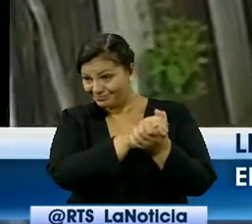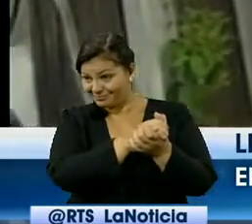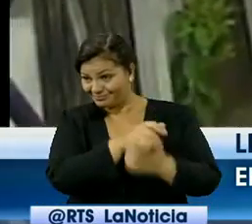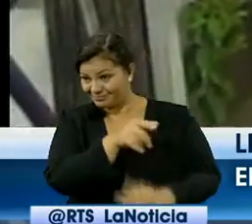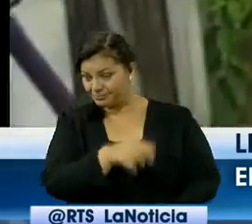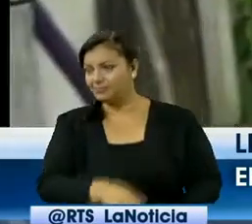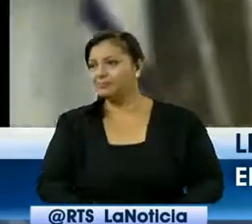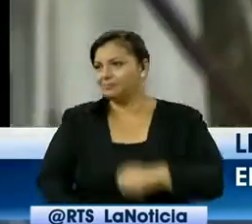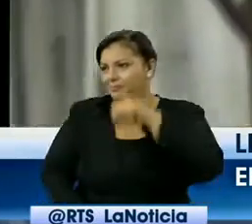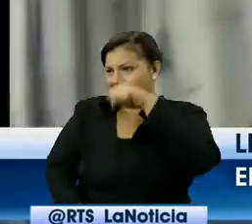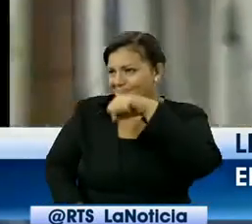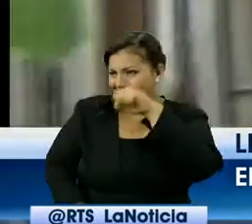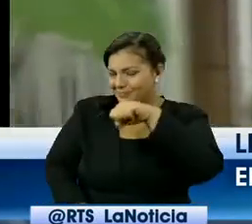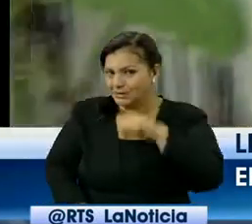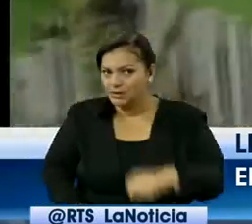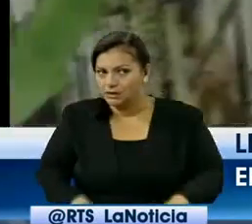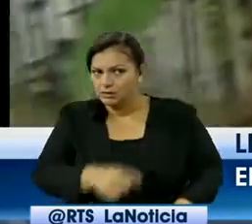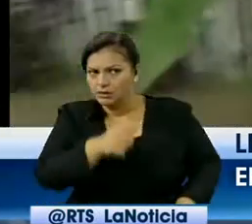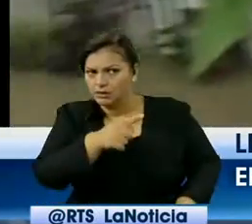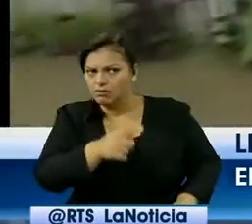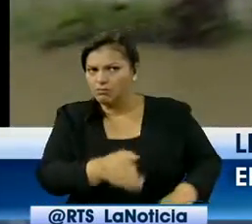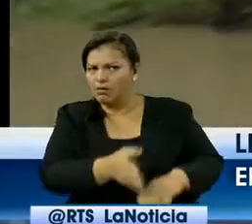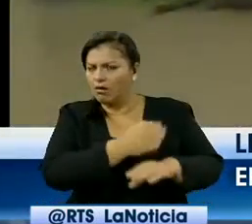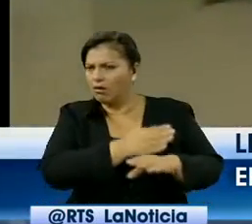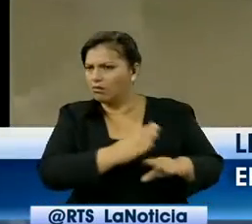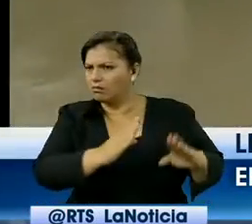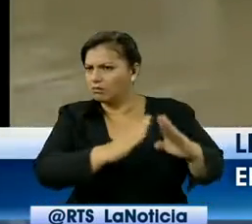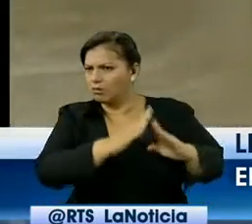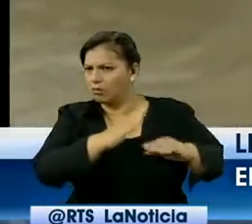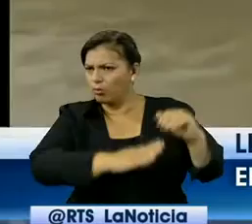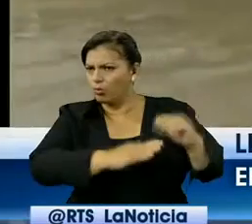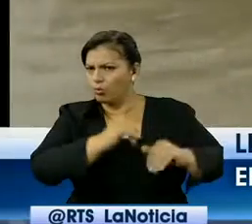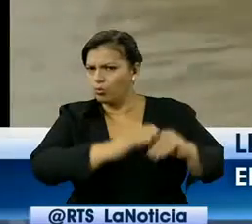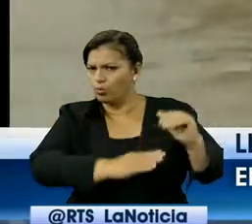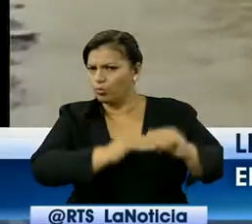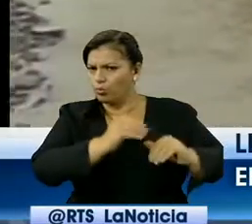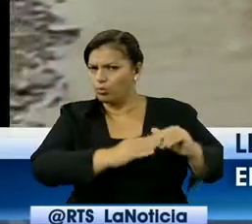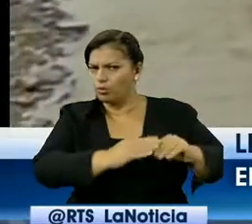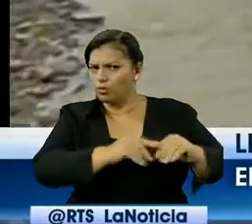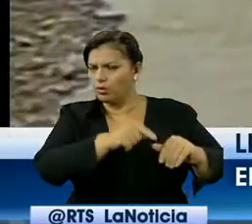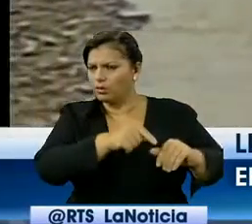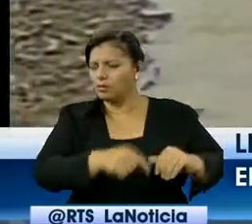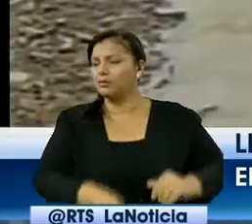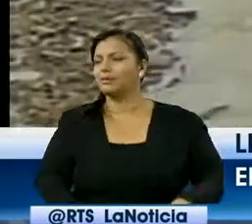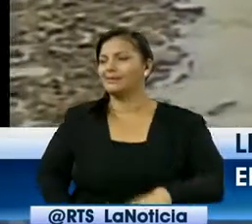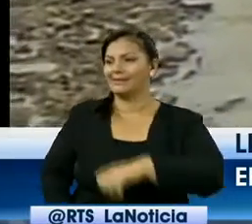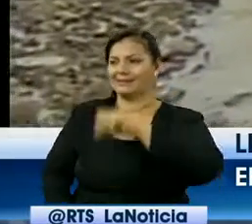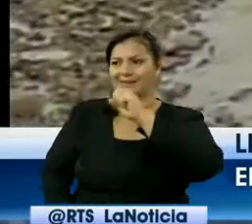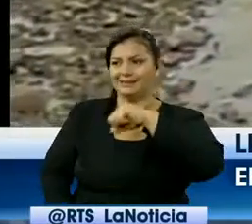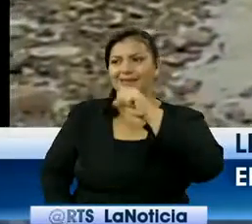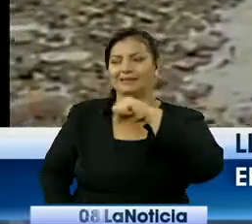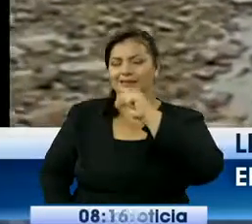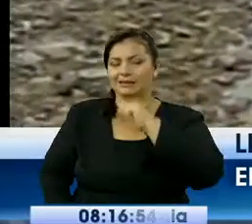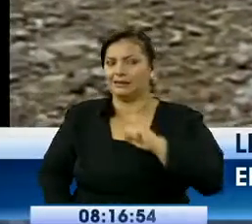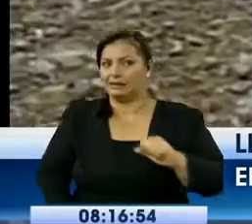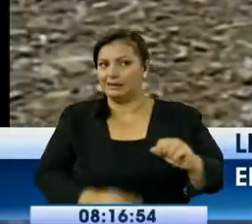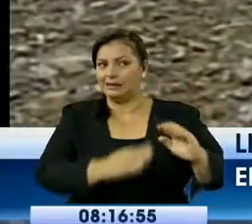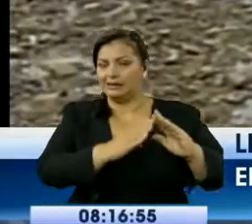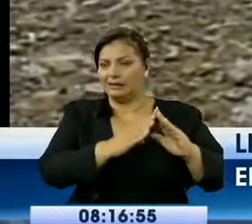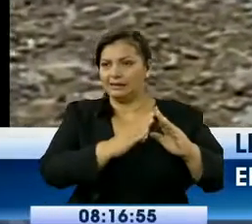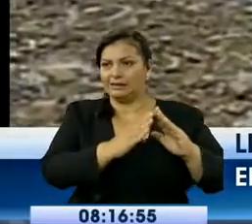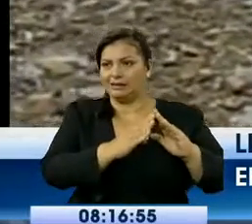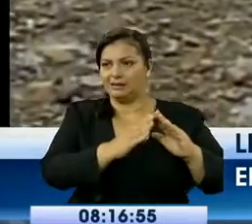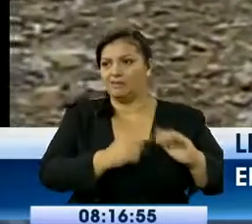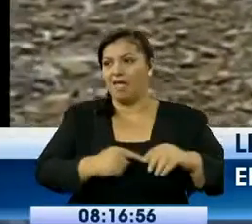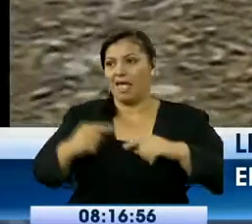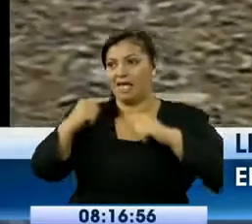y hay algunas paredes. ¿Allí estaba construida su vivienda anteriormente? Exacto, ahí estaba, me encontré con mi vivienda. Entonces que mi jefe me